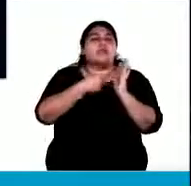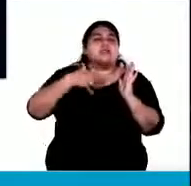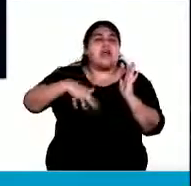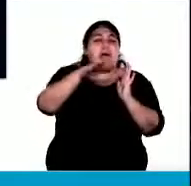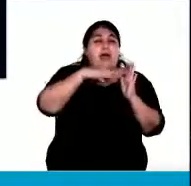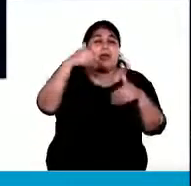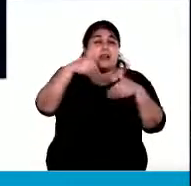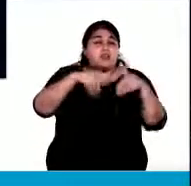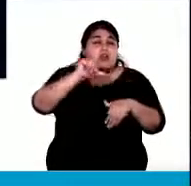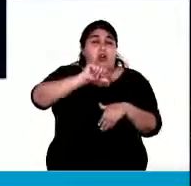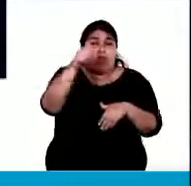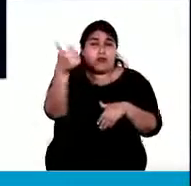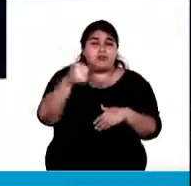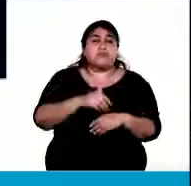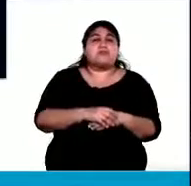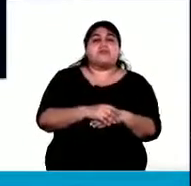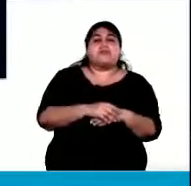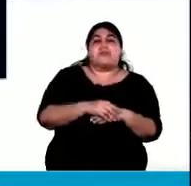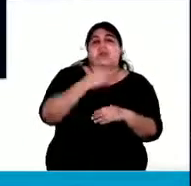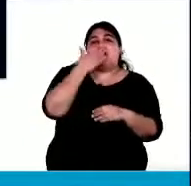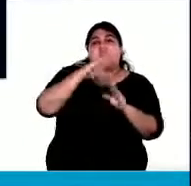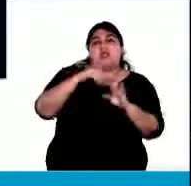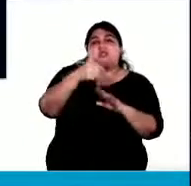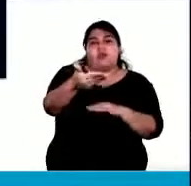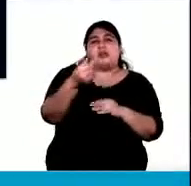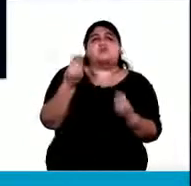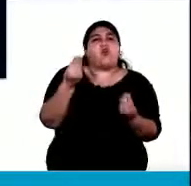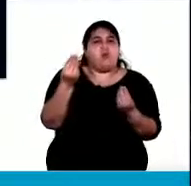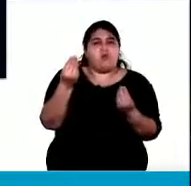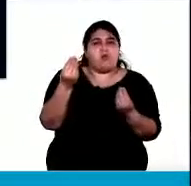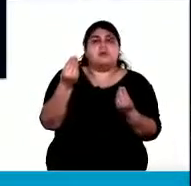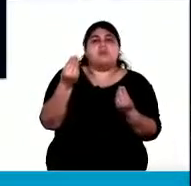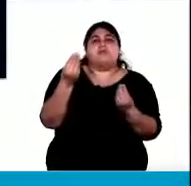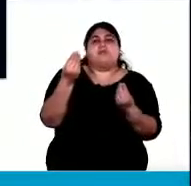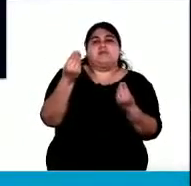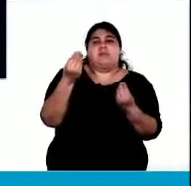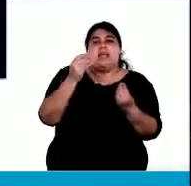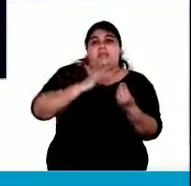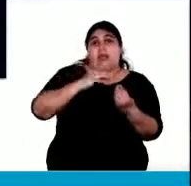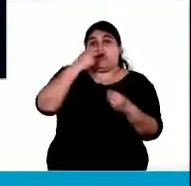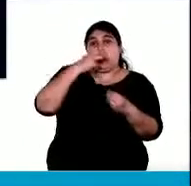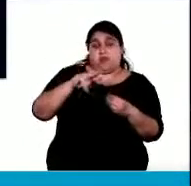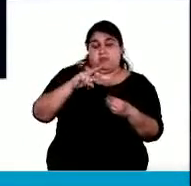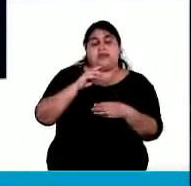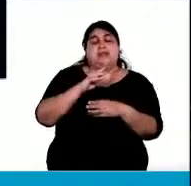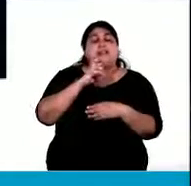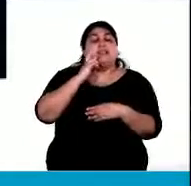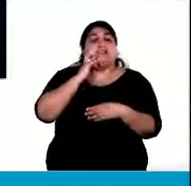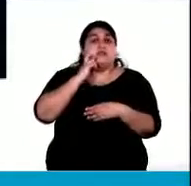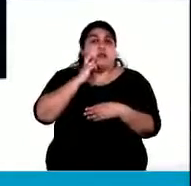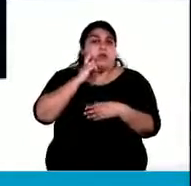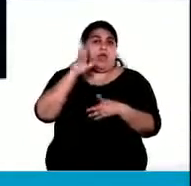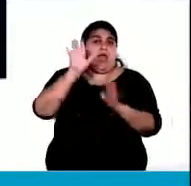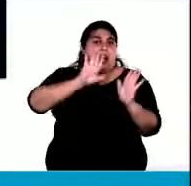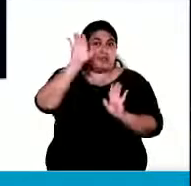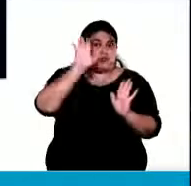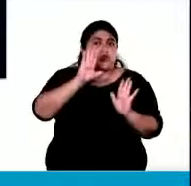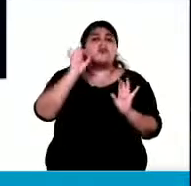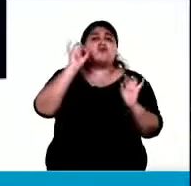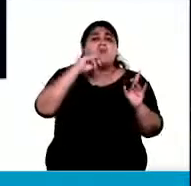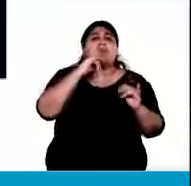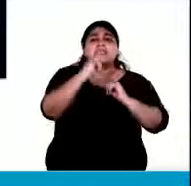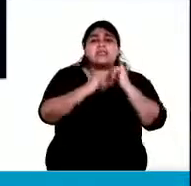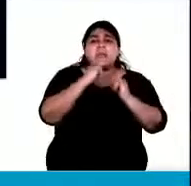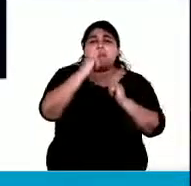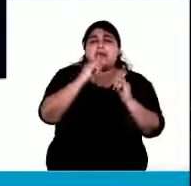elecciones de medio término y posteriormente no pudieron revalidar en el año 2019 su elección. Digamos, solamente se explica